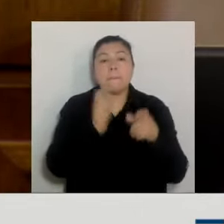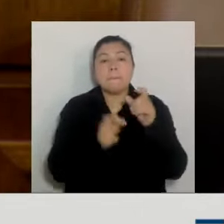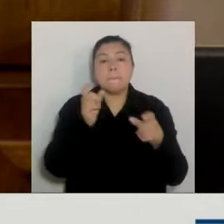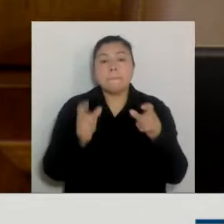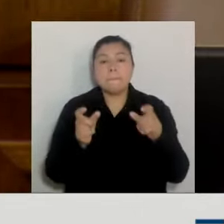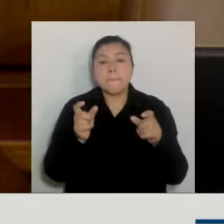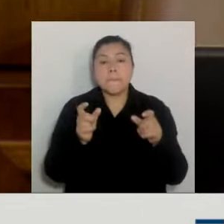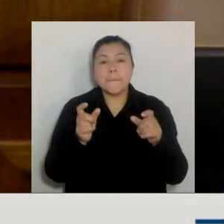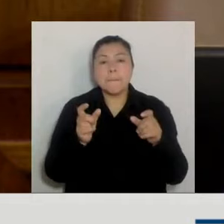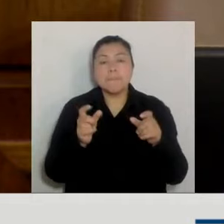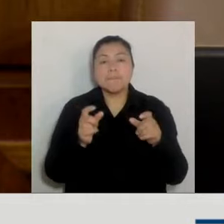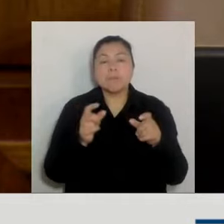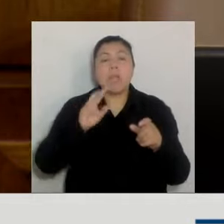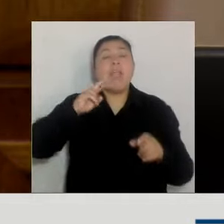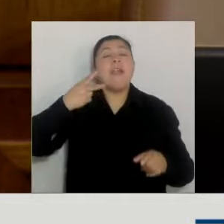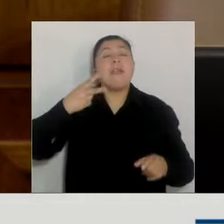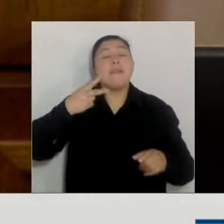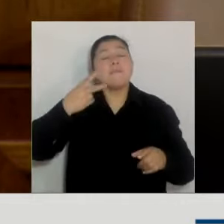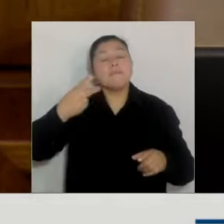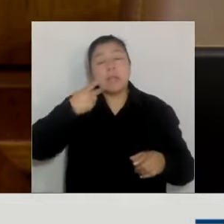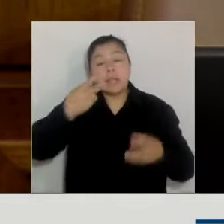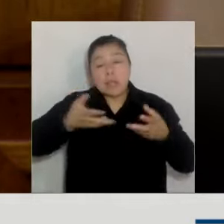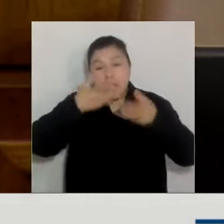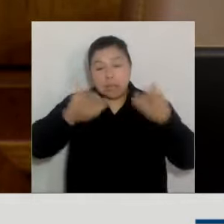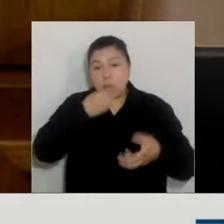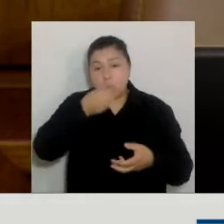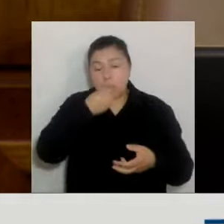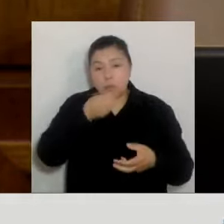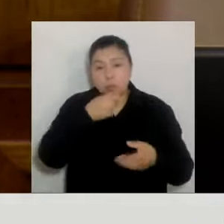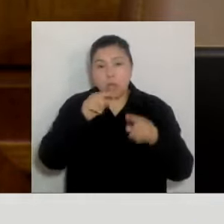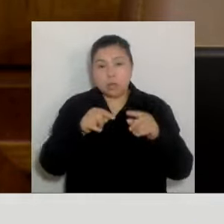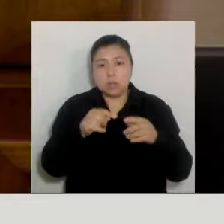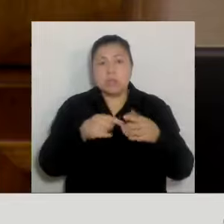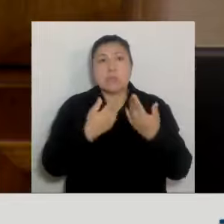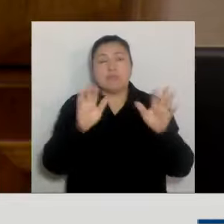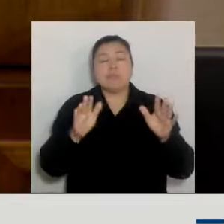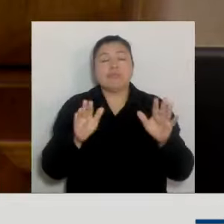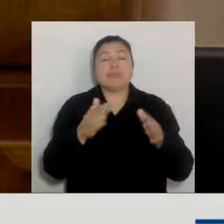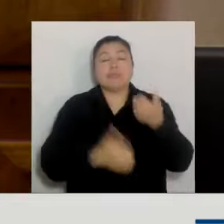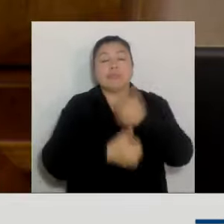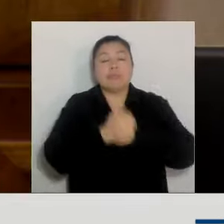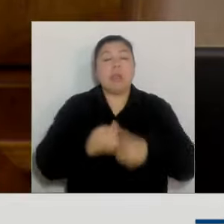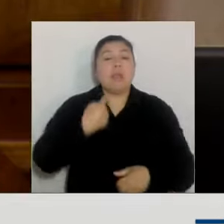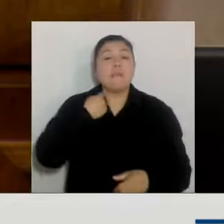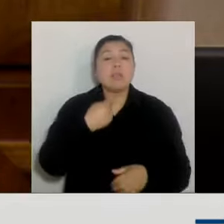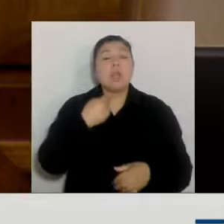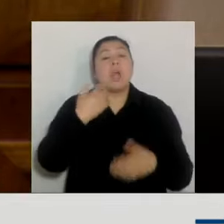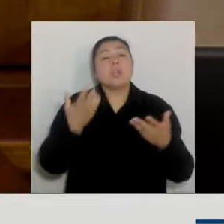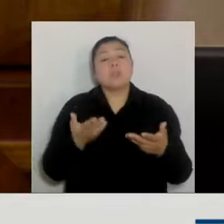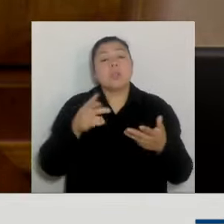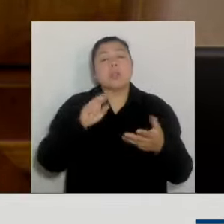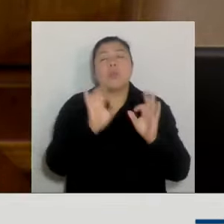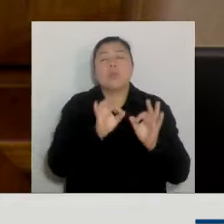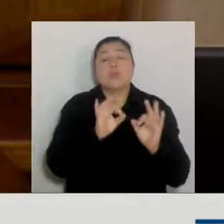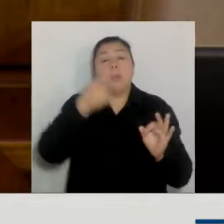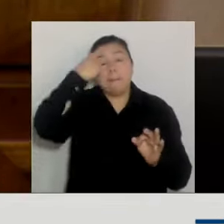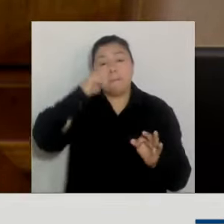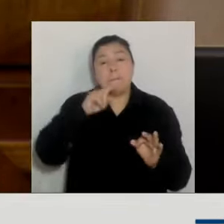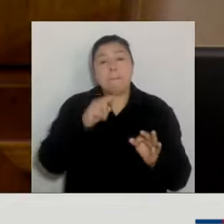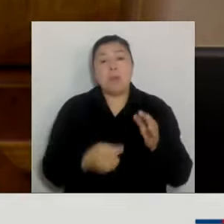vegetarianas Me parece que incluso afecta la libre competencia si así lo quiere si constantemente quizás no esto en particular pero una nueva